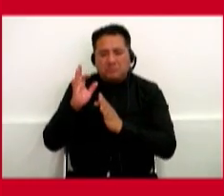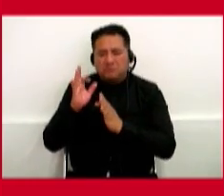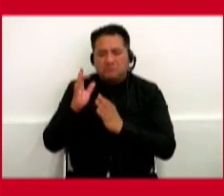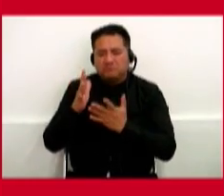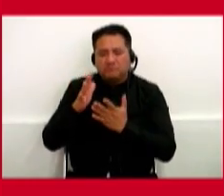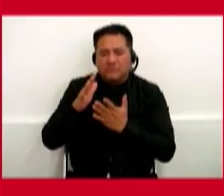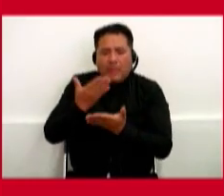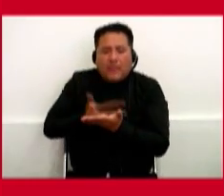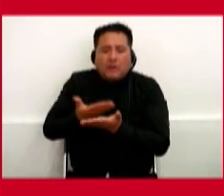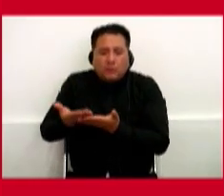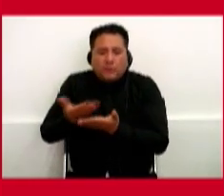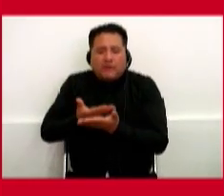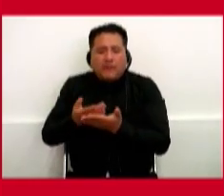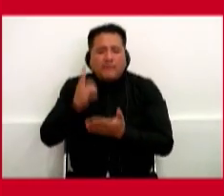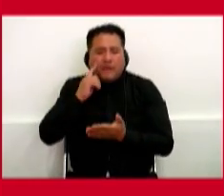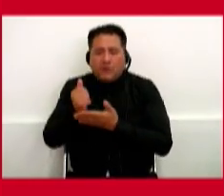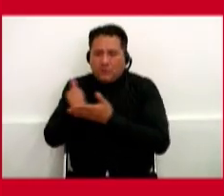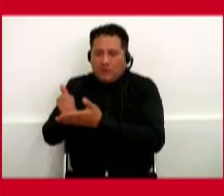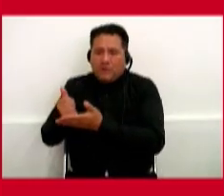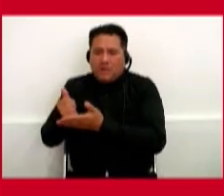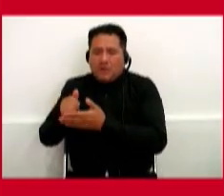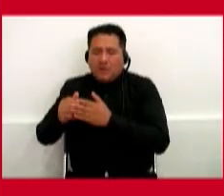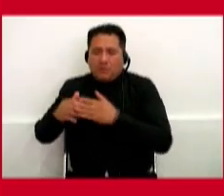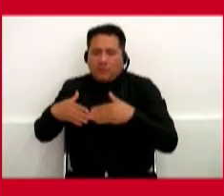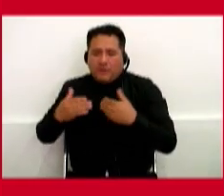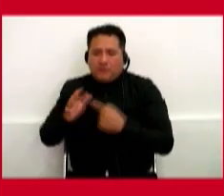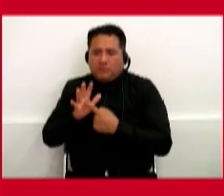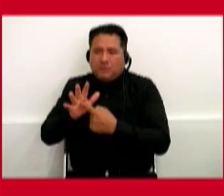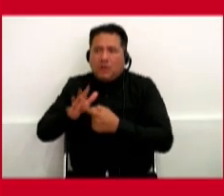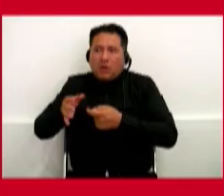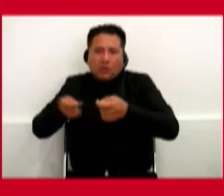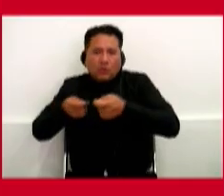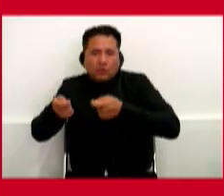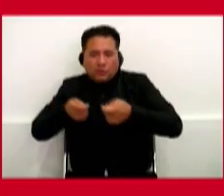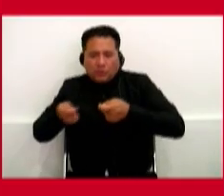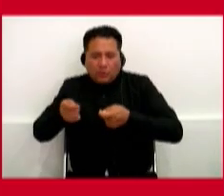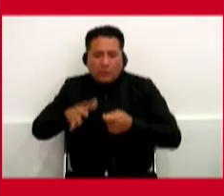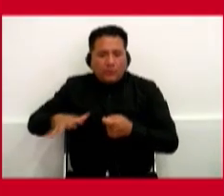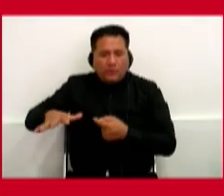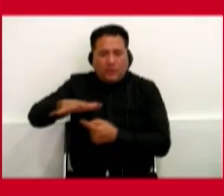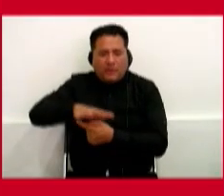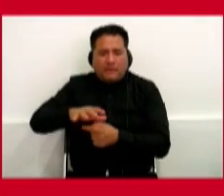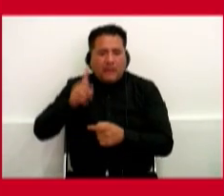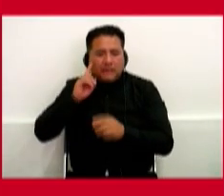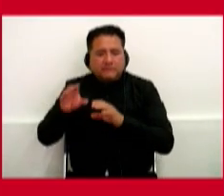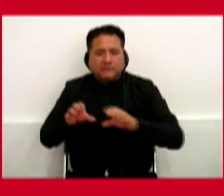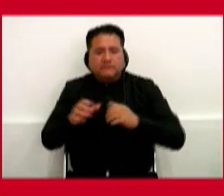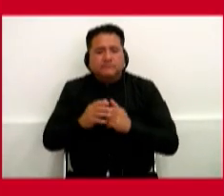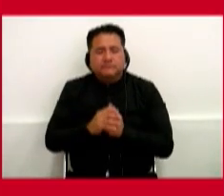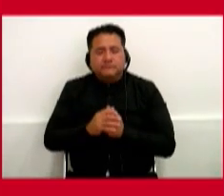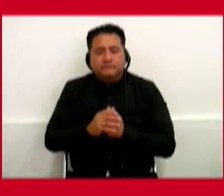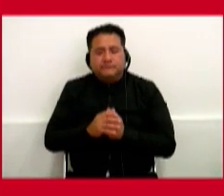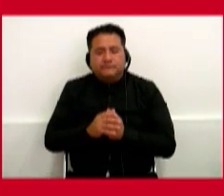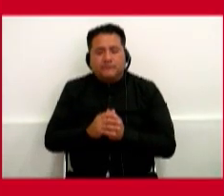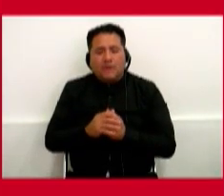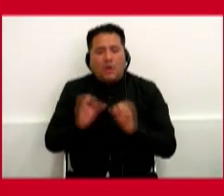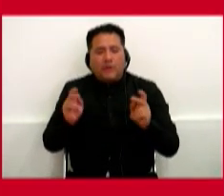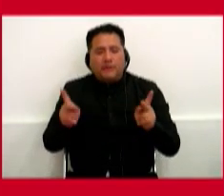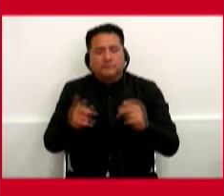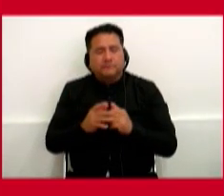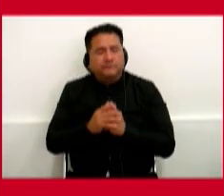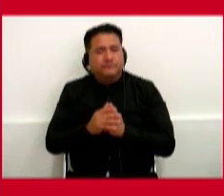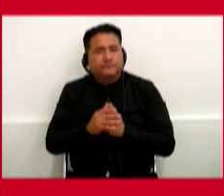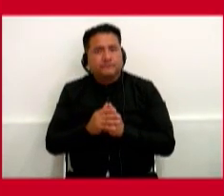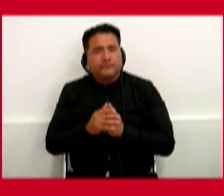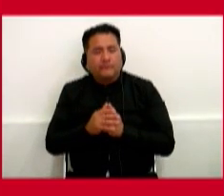para mostrar las salidas y los controles que deberíamos realizar. Ok, entonces,